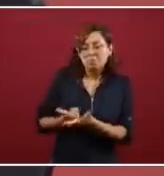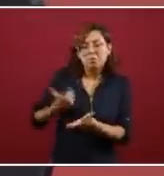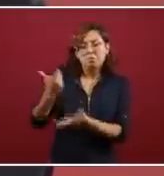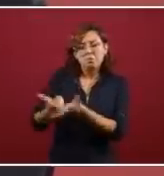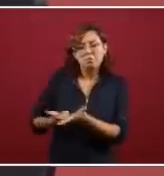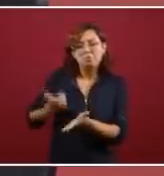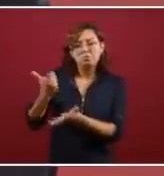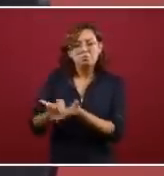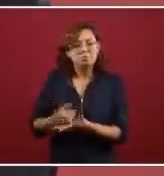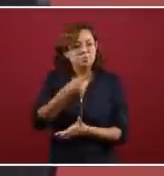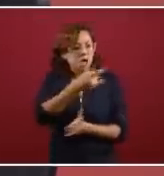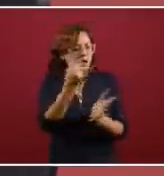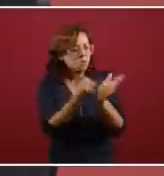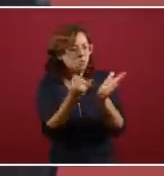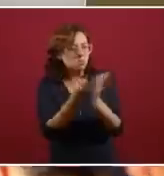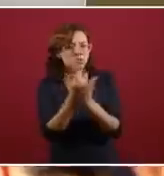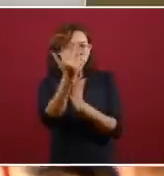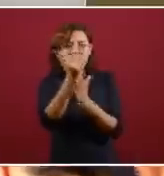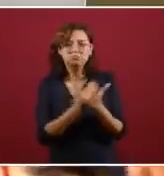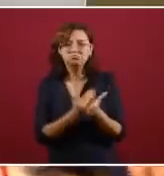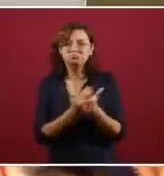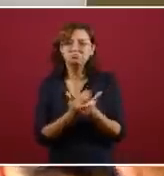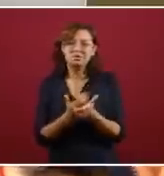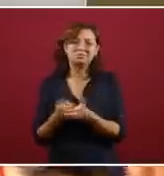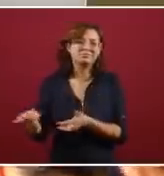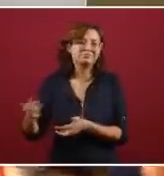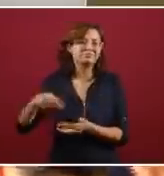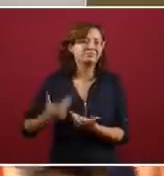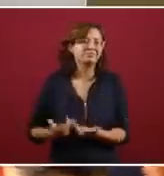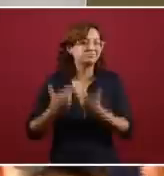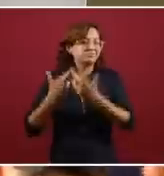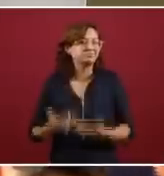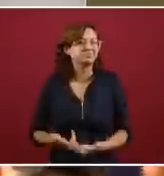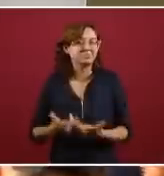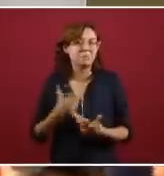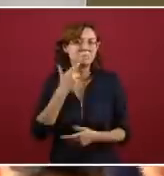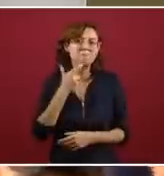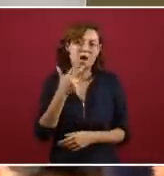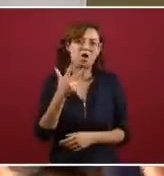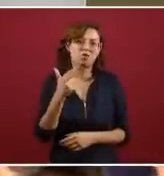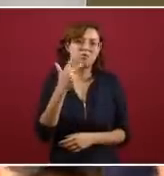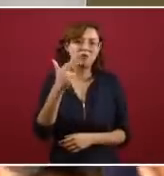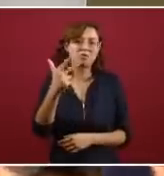el ingreso. Por eso es importante.